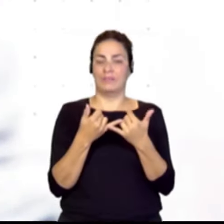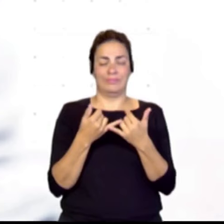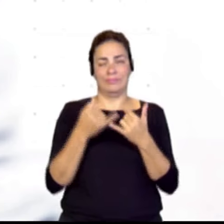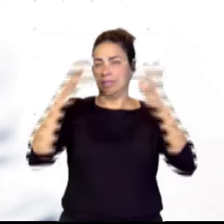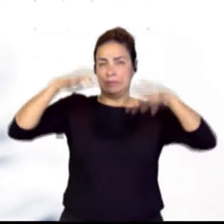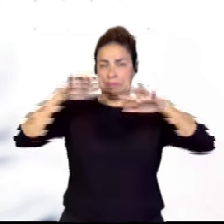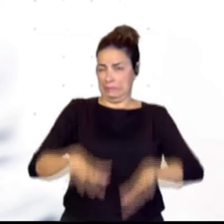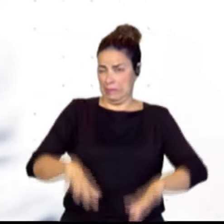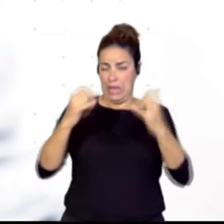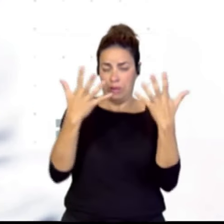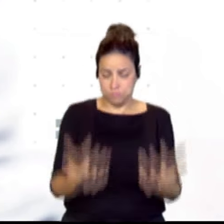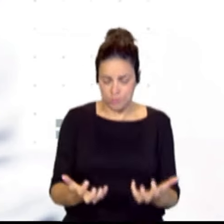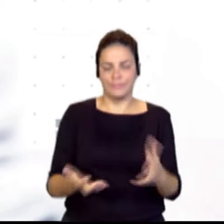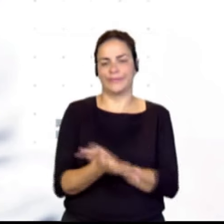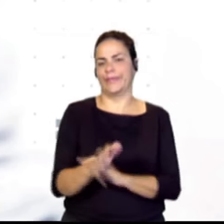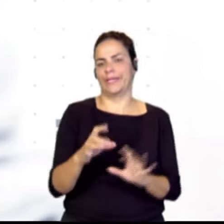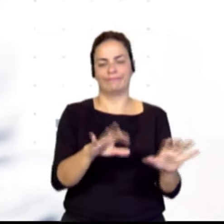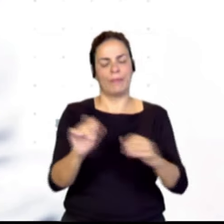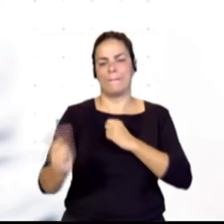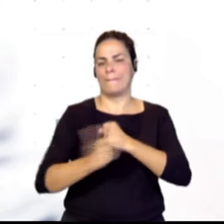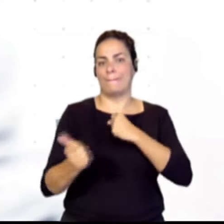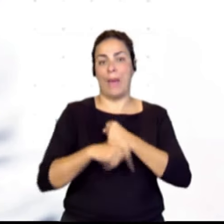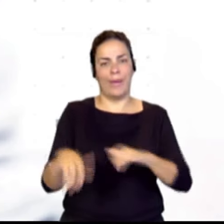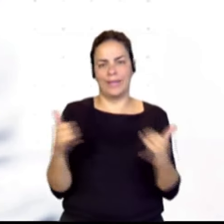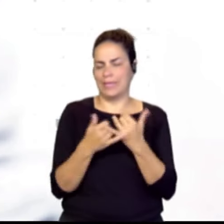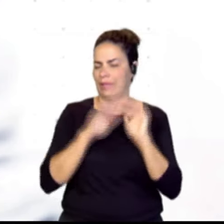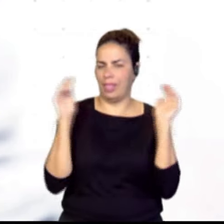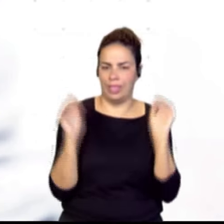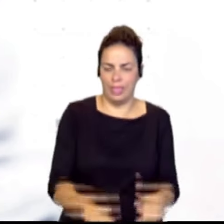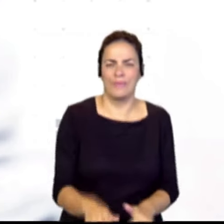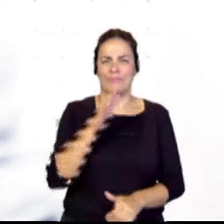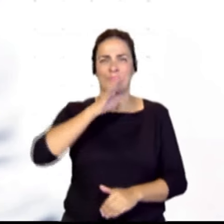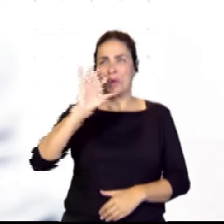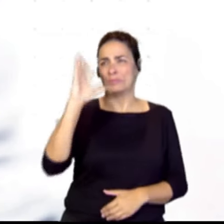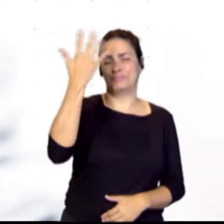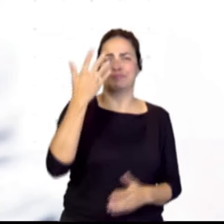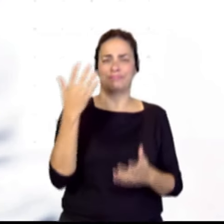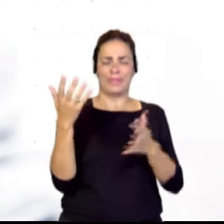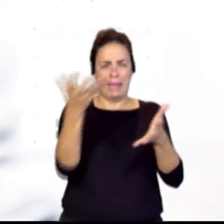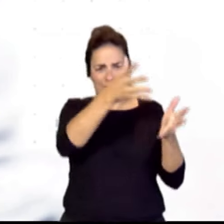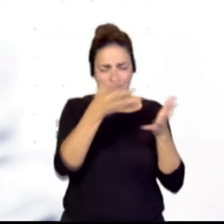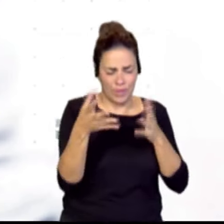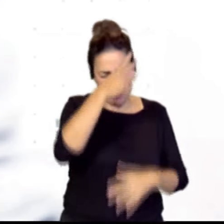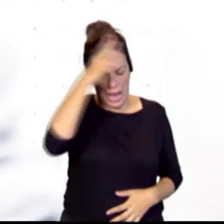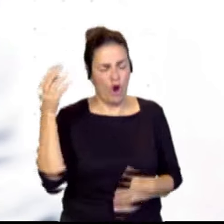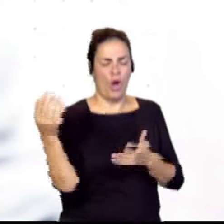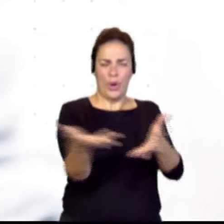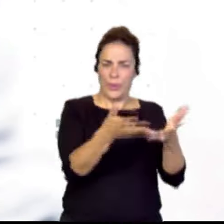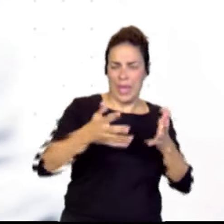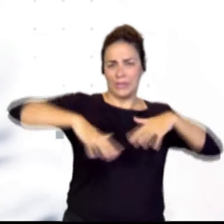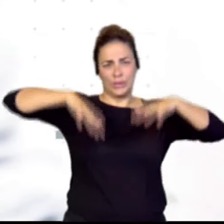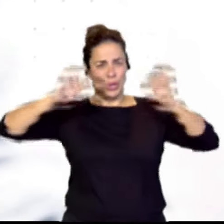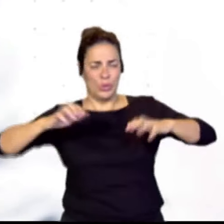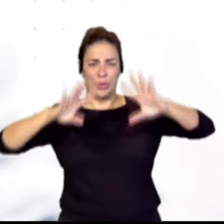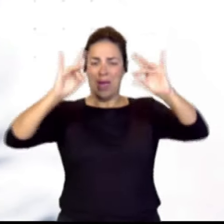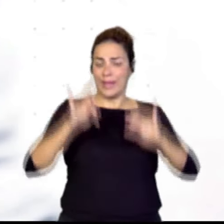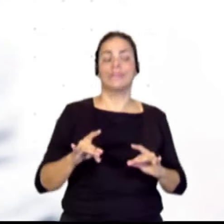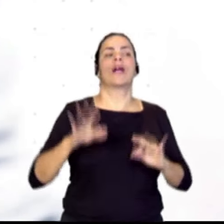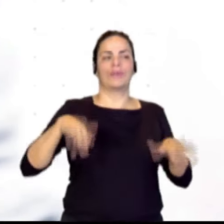papas en tenerife las condiciones climáticas adversas con calor calima viento y lluvia afectan a los cultivos en las